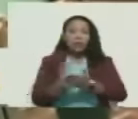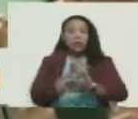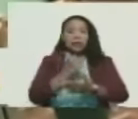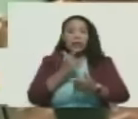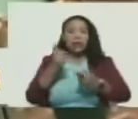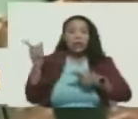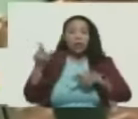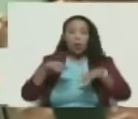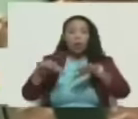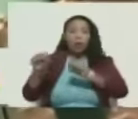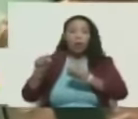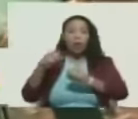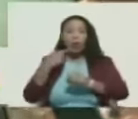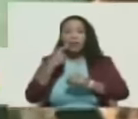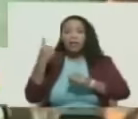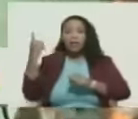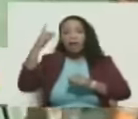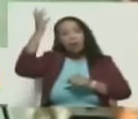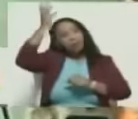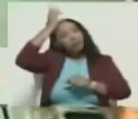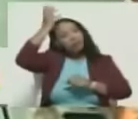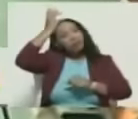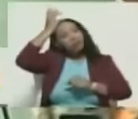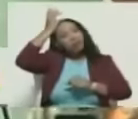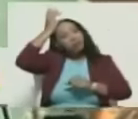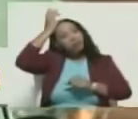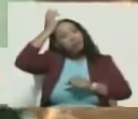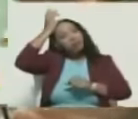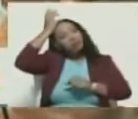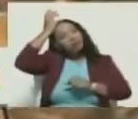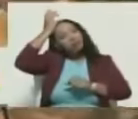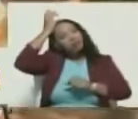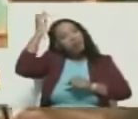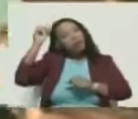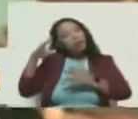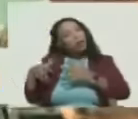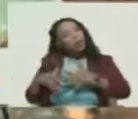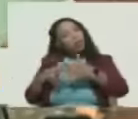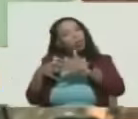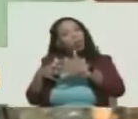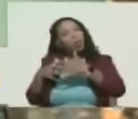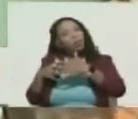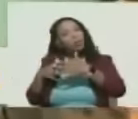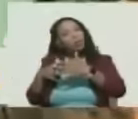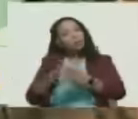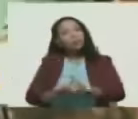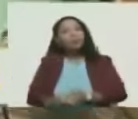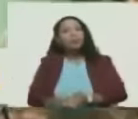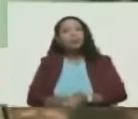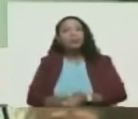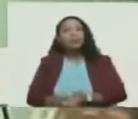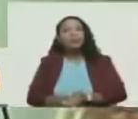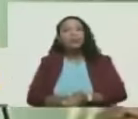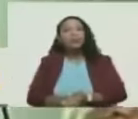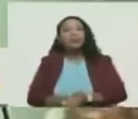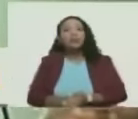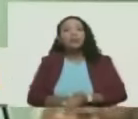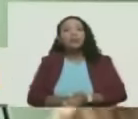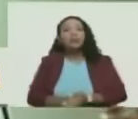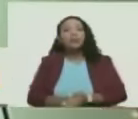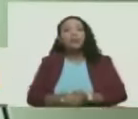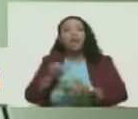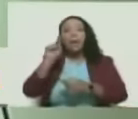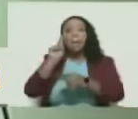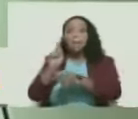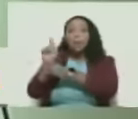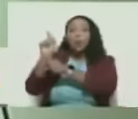los imperios, como lo decían, del Reino Unido y de Estados Unidos? Y a usted, gobernador, me gustaría